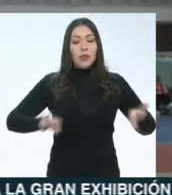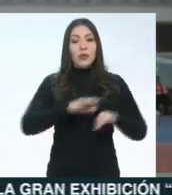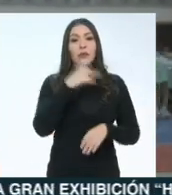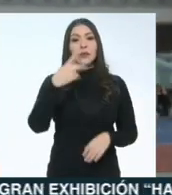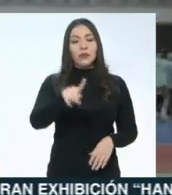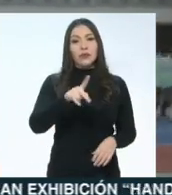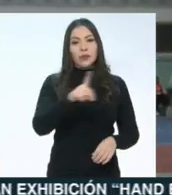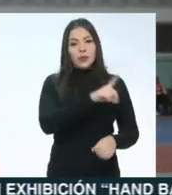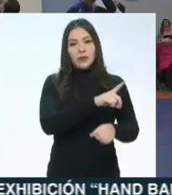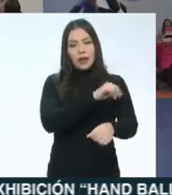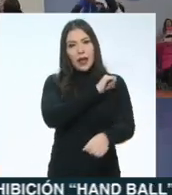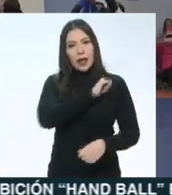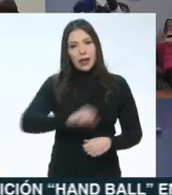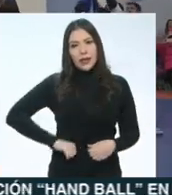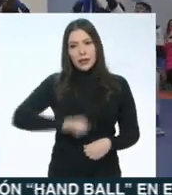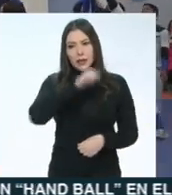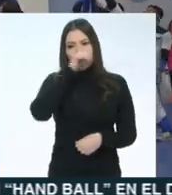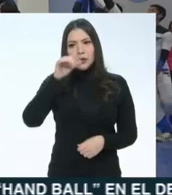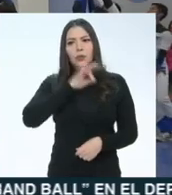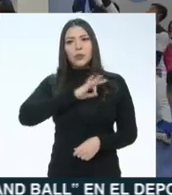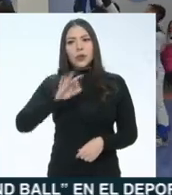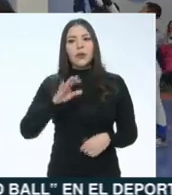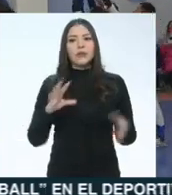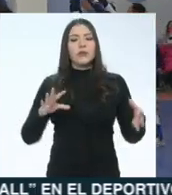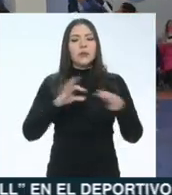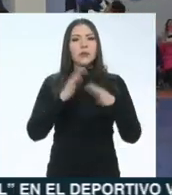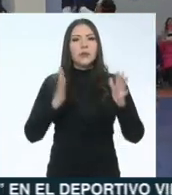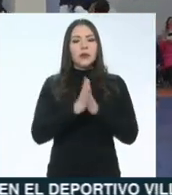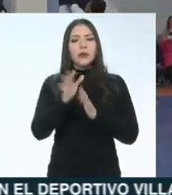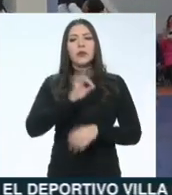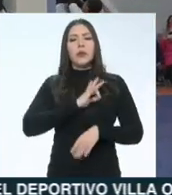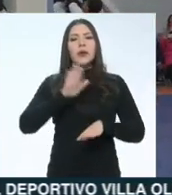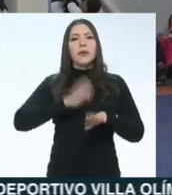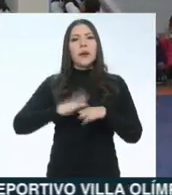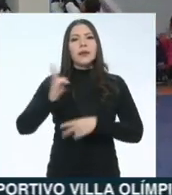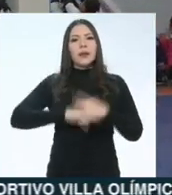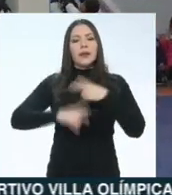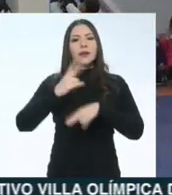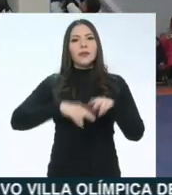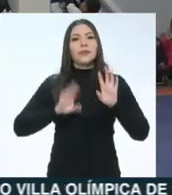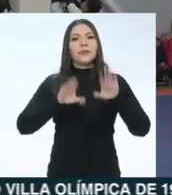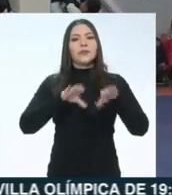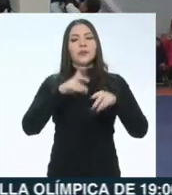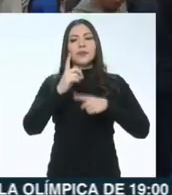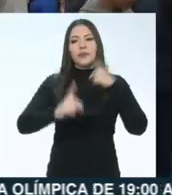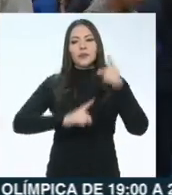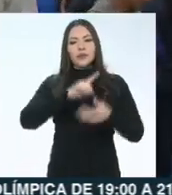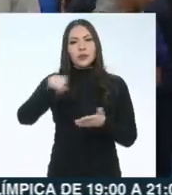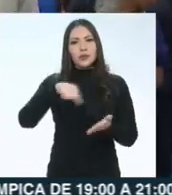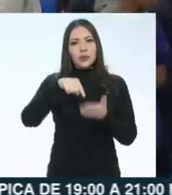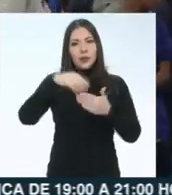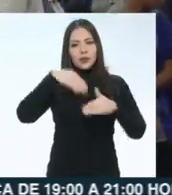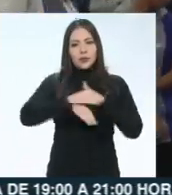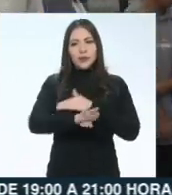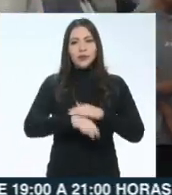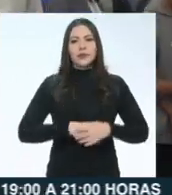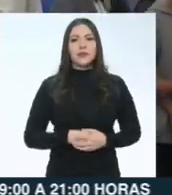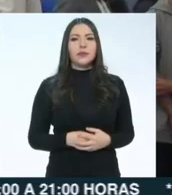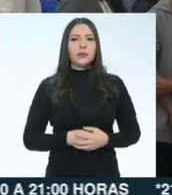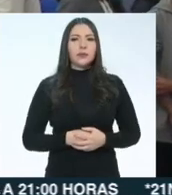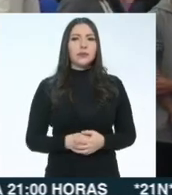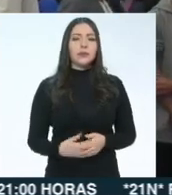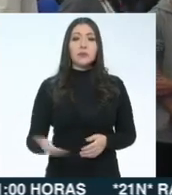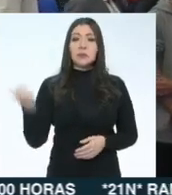que practiquen. Además, esta remodelación permitirá recibir a más deportistas dentro de sus instalaciones. Prácticamente tenía